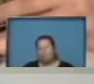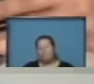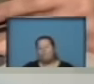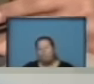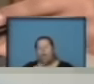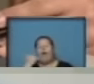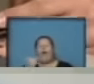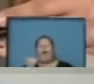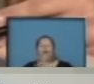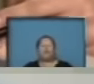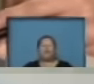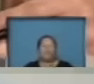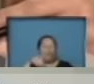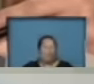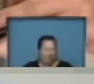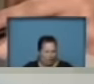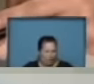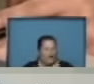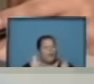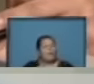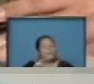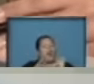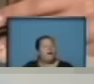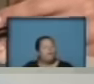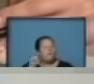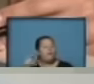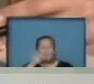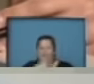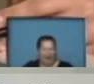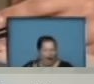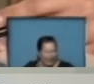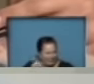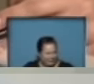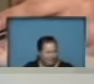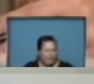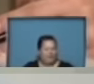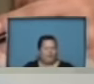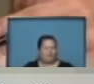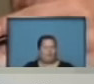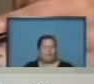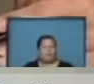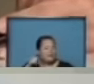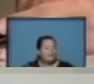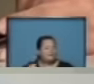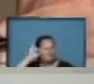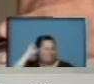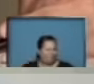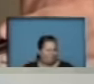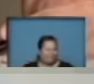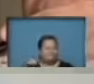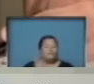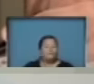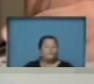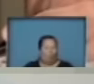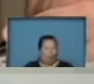la deslegitimación de las elecciones. Pero ese es el modus operandi de Macri, que es el campeón mundial